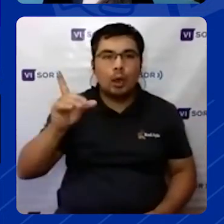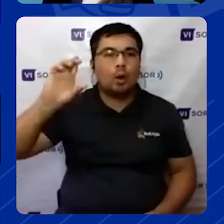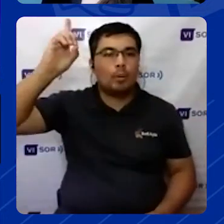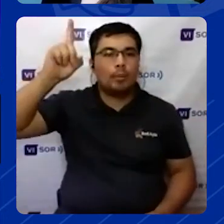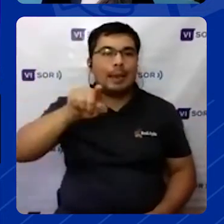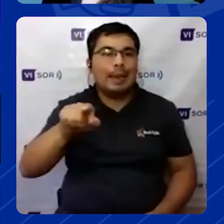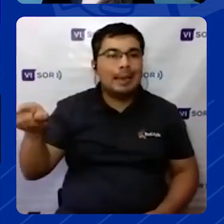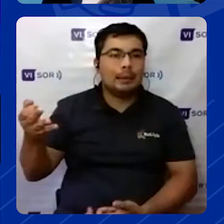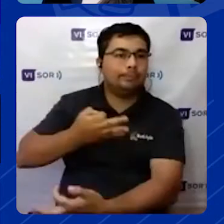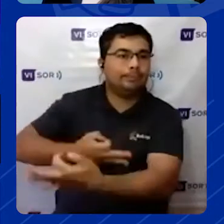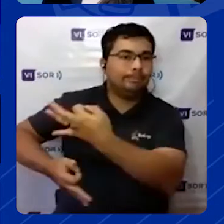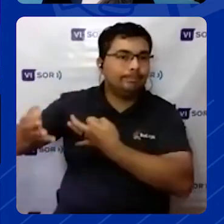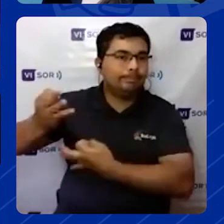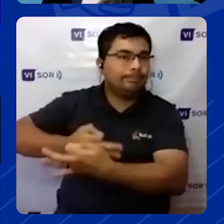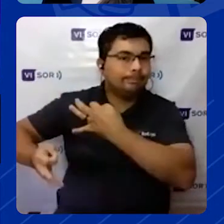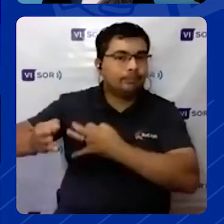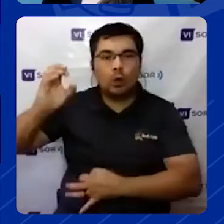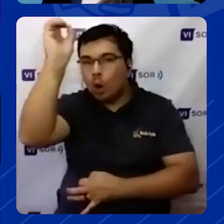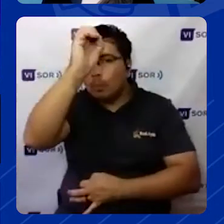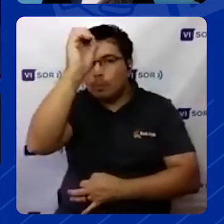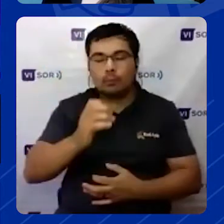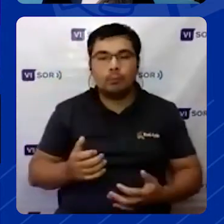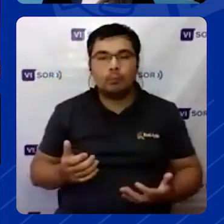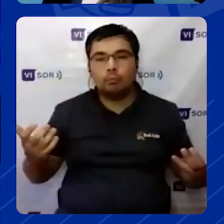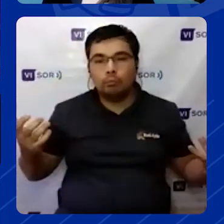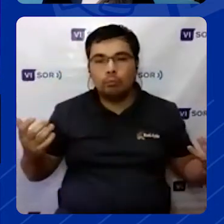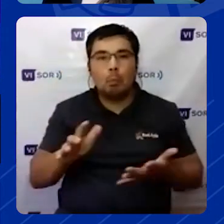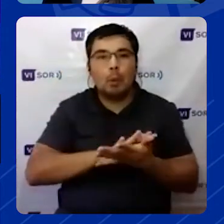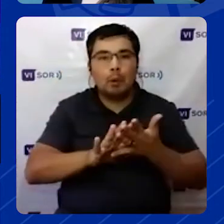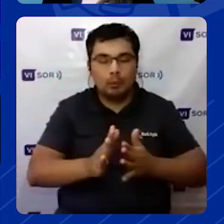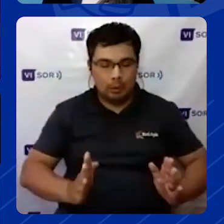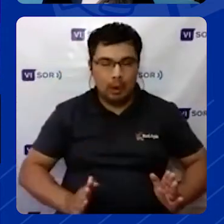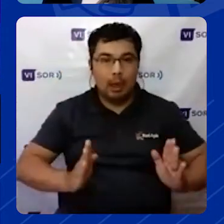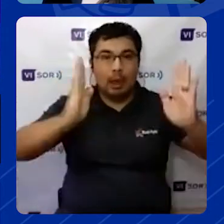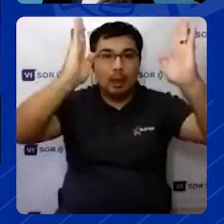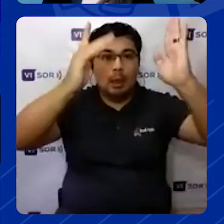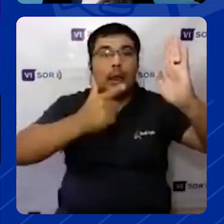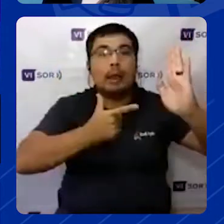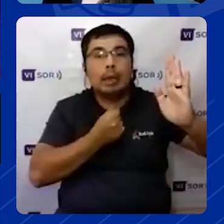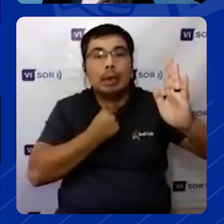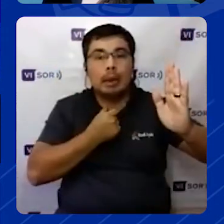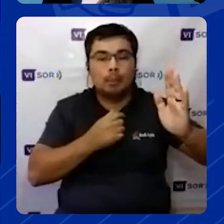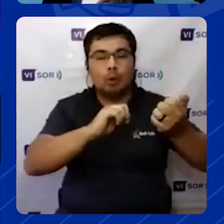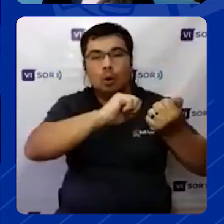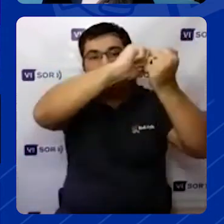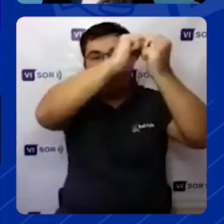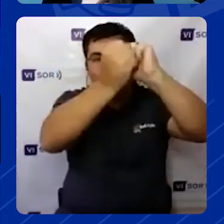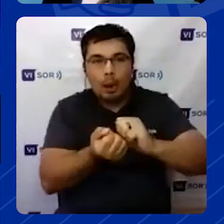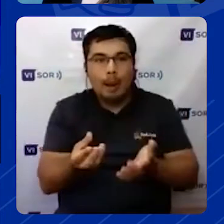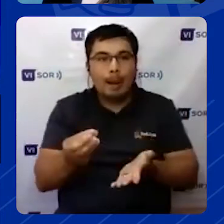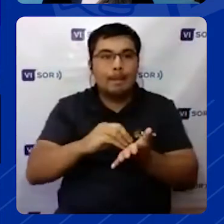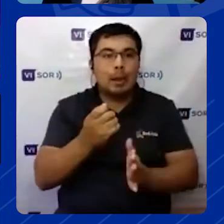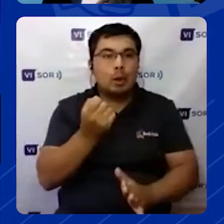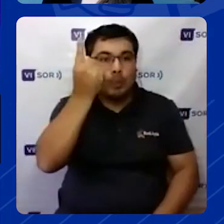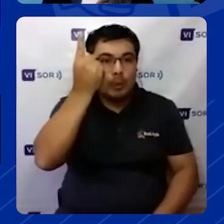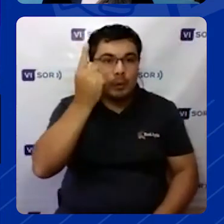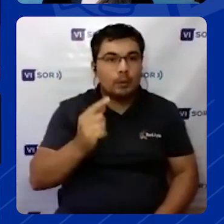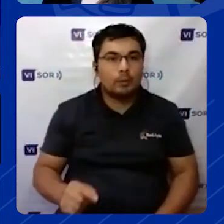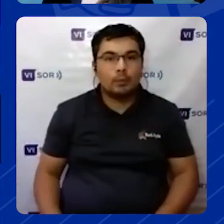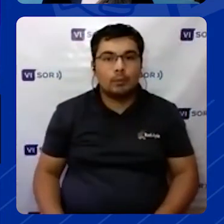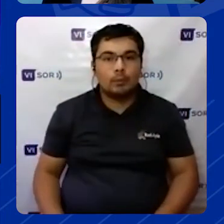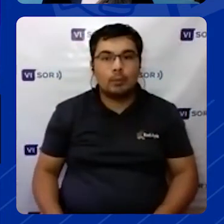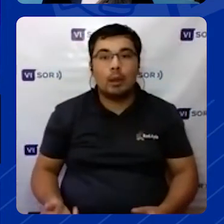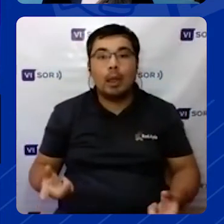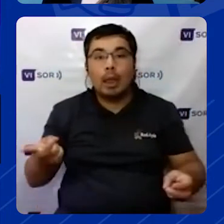dicen queremos convertir este edificio en algo más comprensible, más accesible, hemos formado equipos de personas con